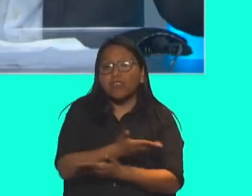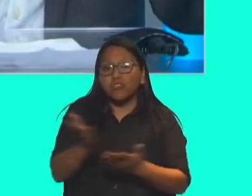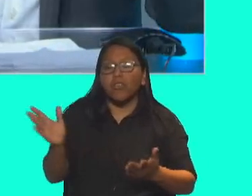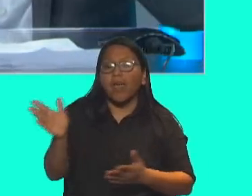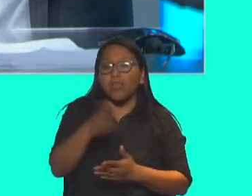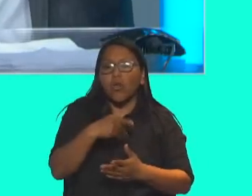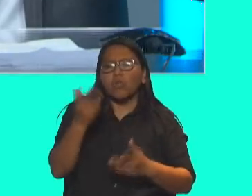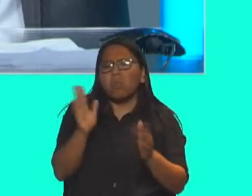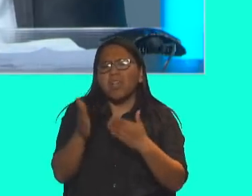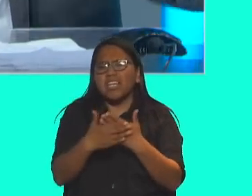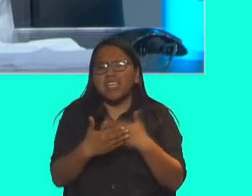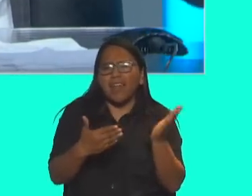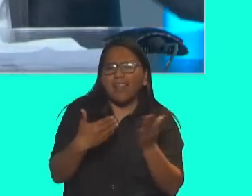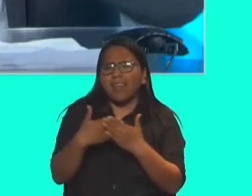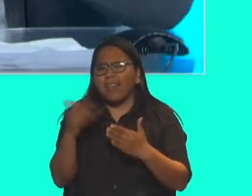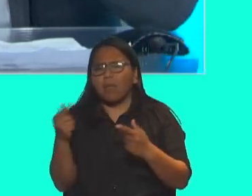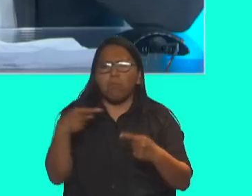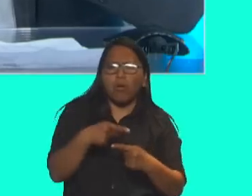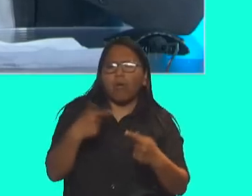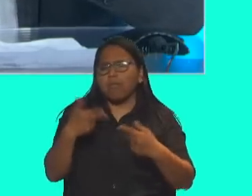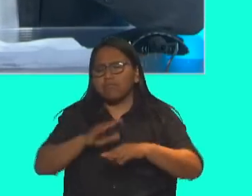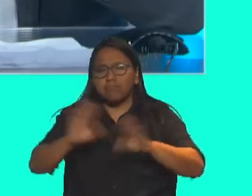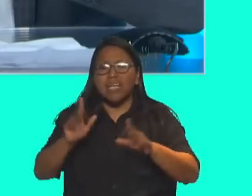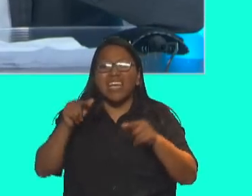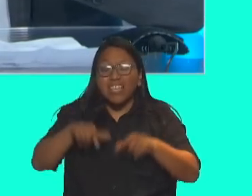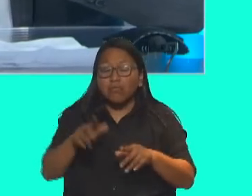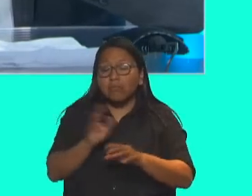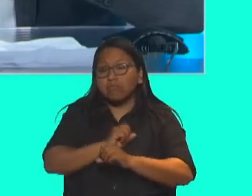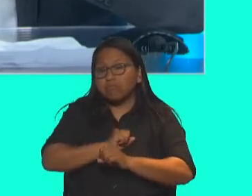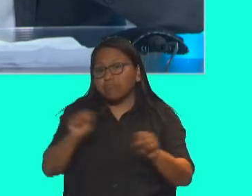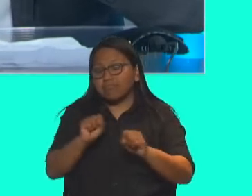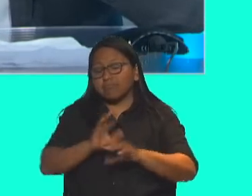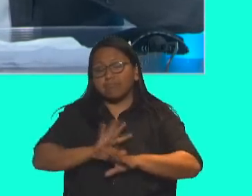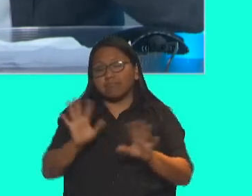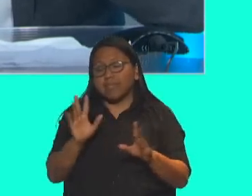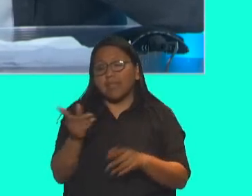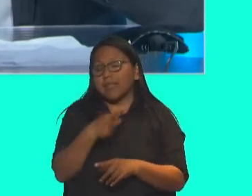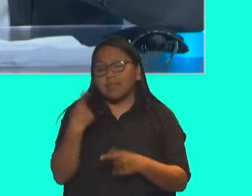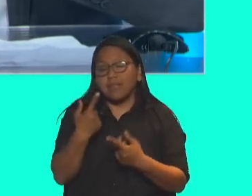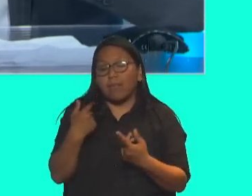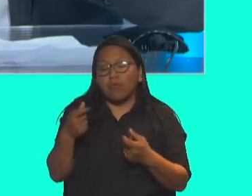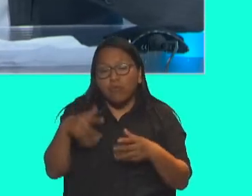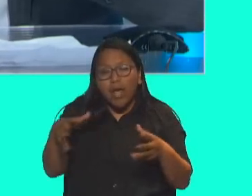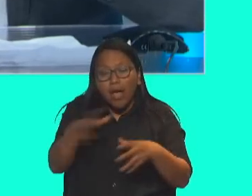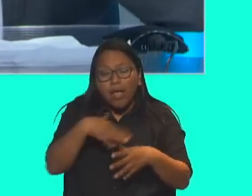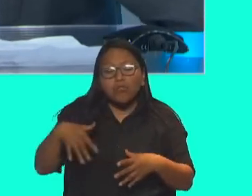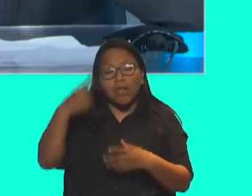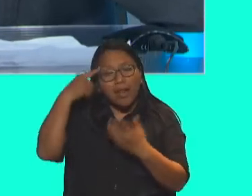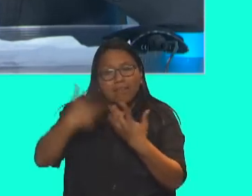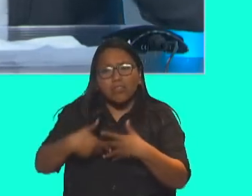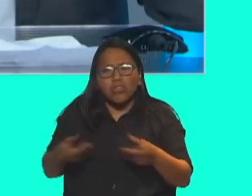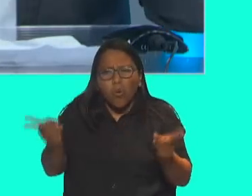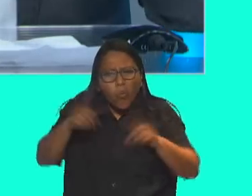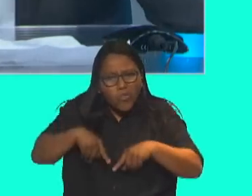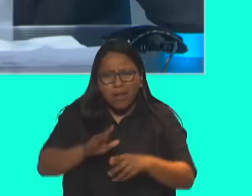más se llamó de izquierda a derecha anti pro un balde de agua fría y creo que nos debemos un momento como sociedad de reflexión esto no puede volver a pasar